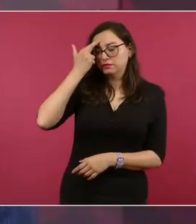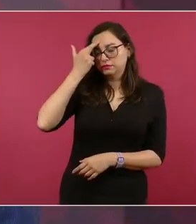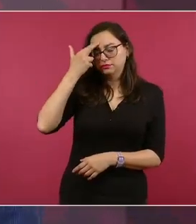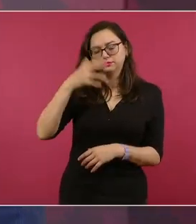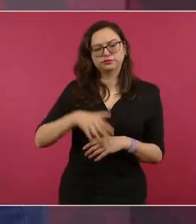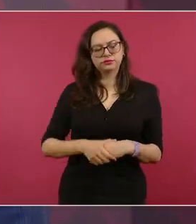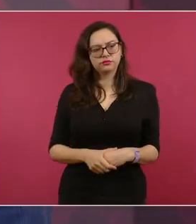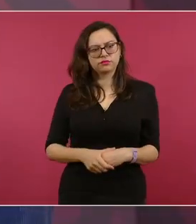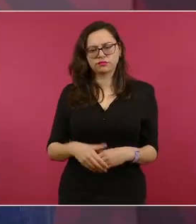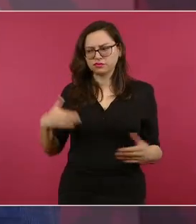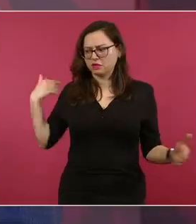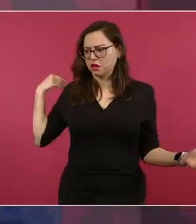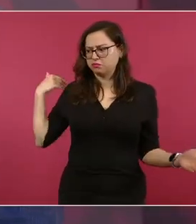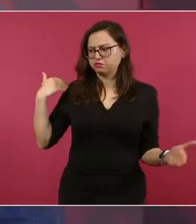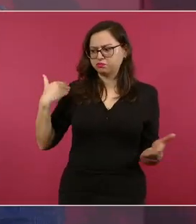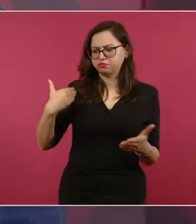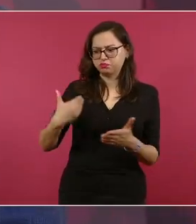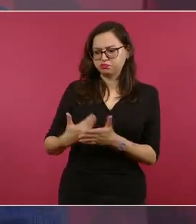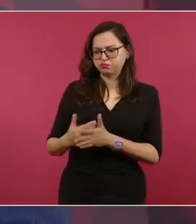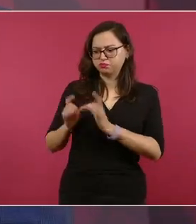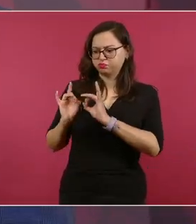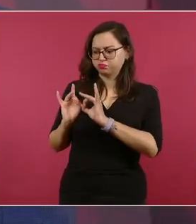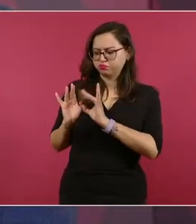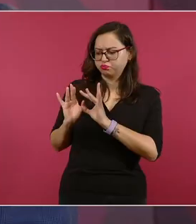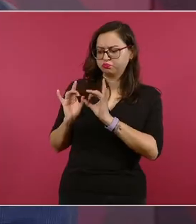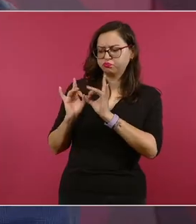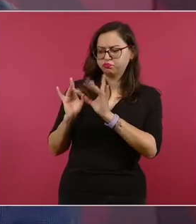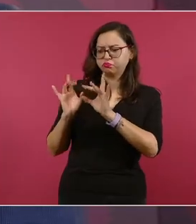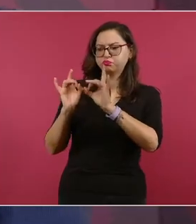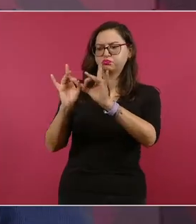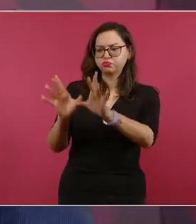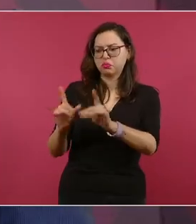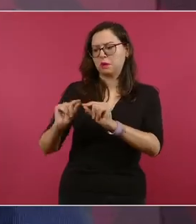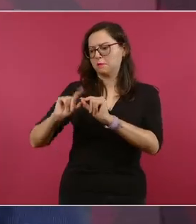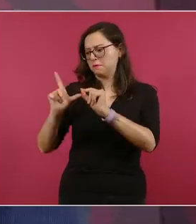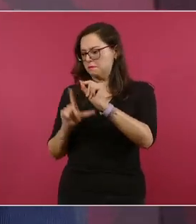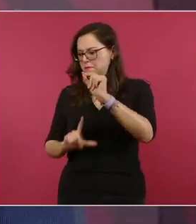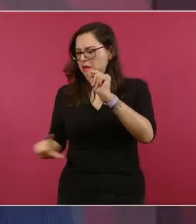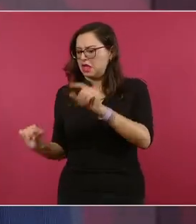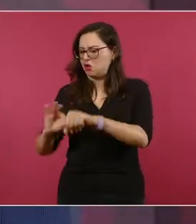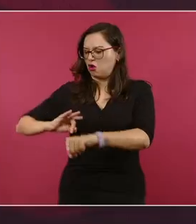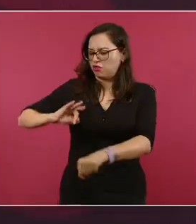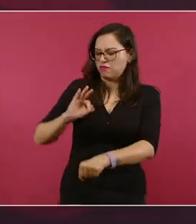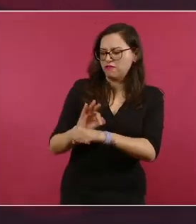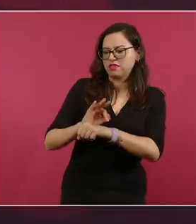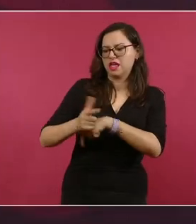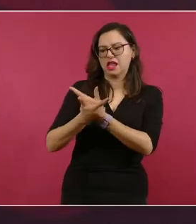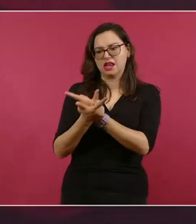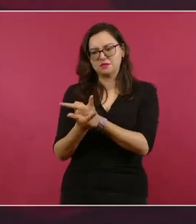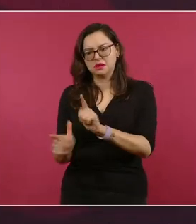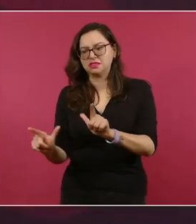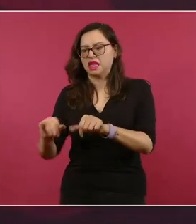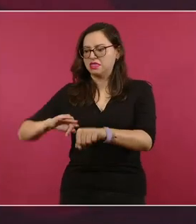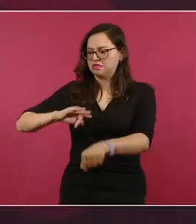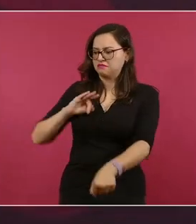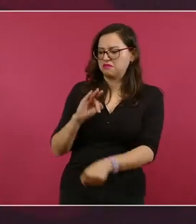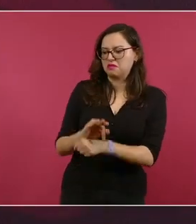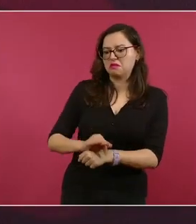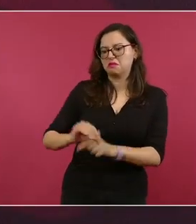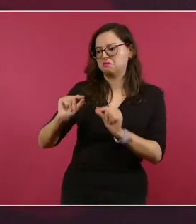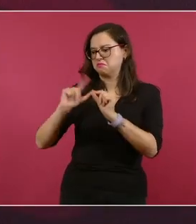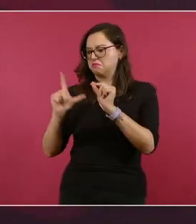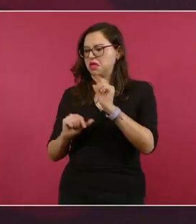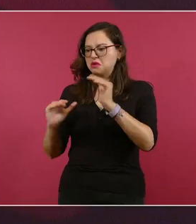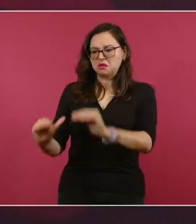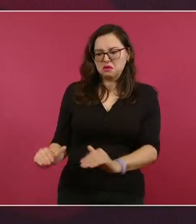en todos estos procesos de defensa de nuestras libertades, de la soberanía de